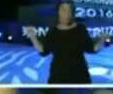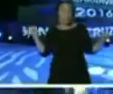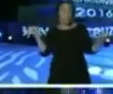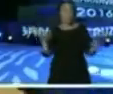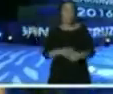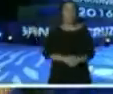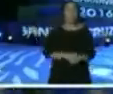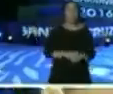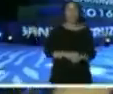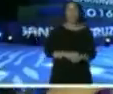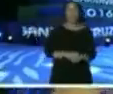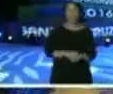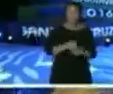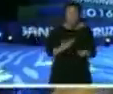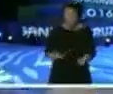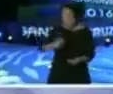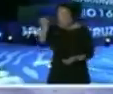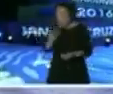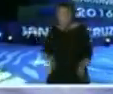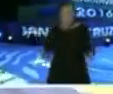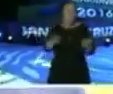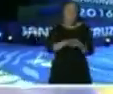¡Duro! No hay nada igual.